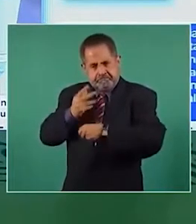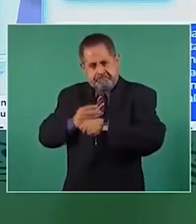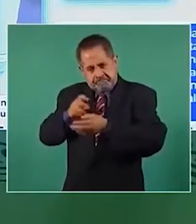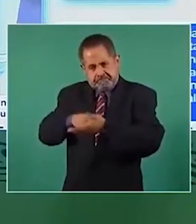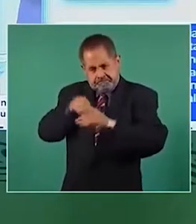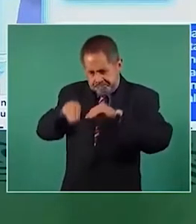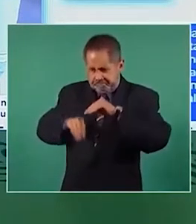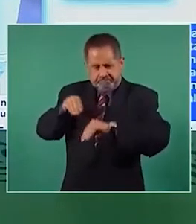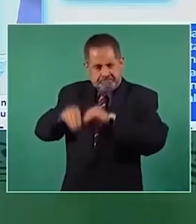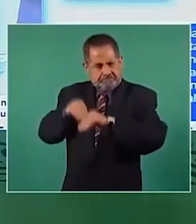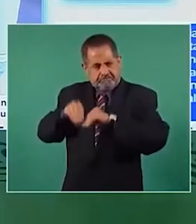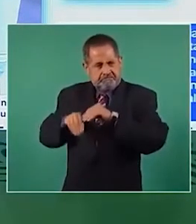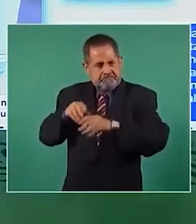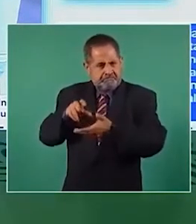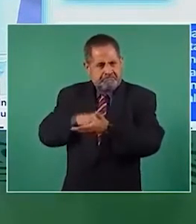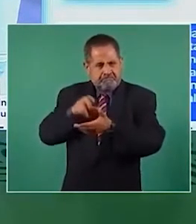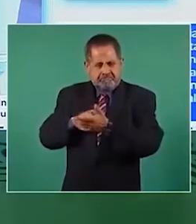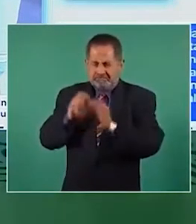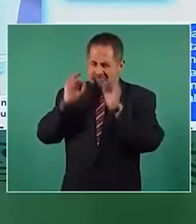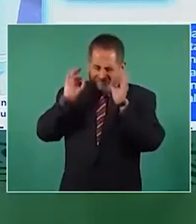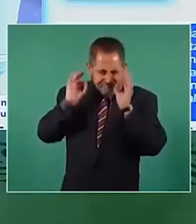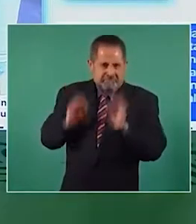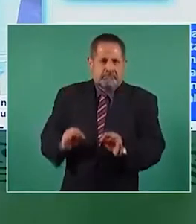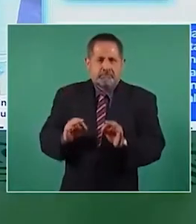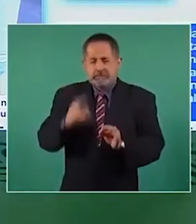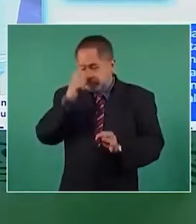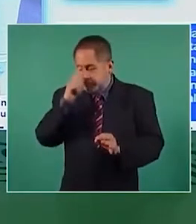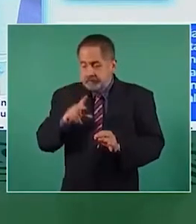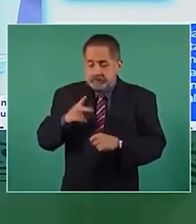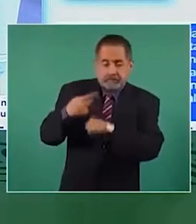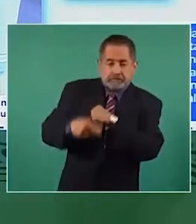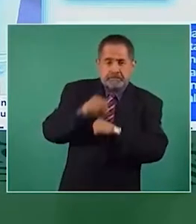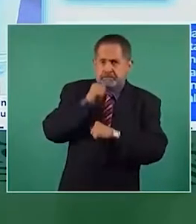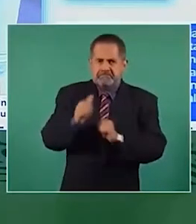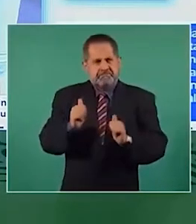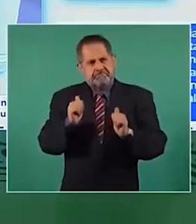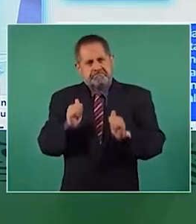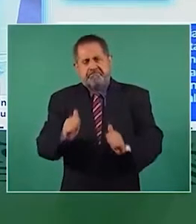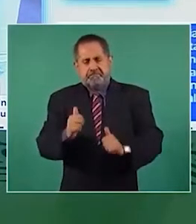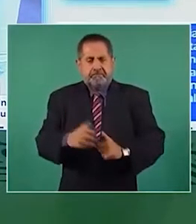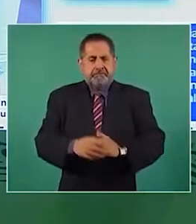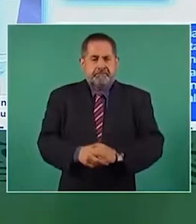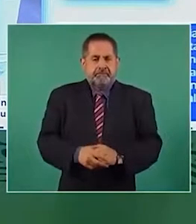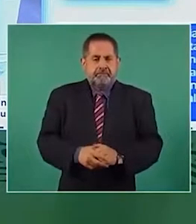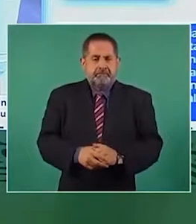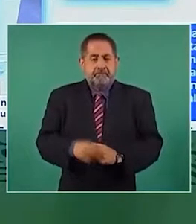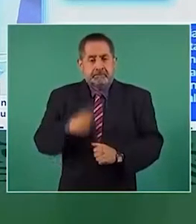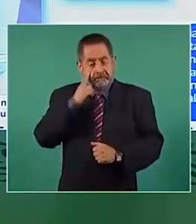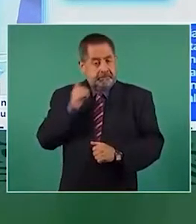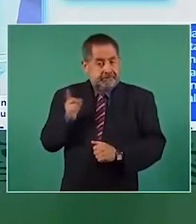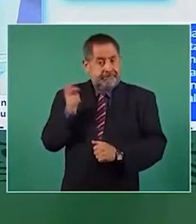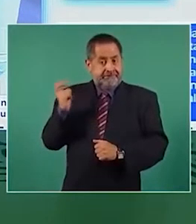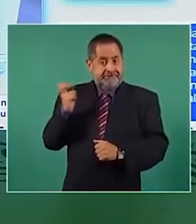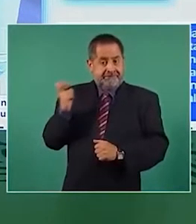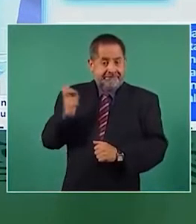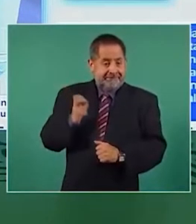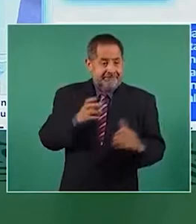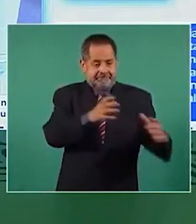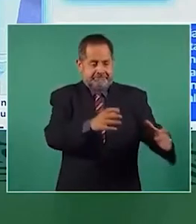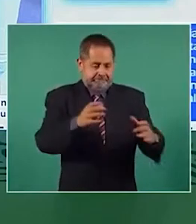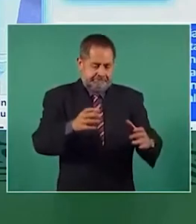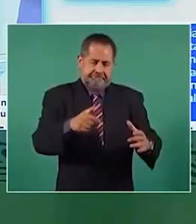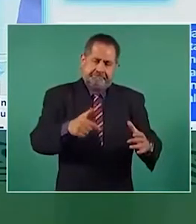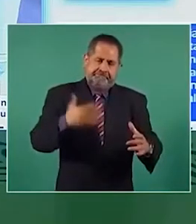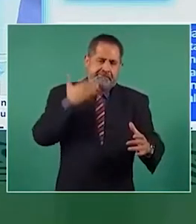rehabilitación, buscando eliminar los riesgos en los hogares mexicanos. Estas son las condiciones en las que estamos recibiendo